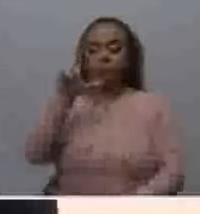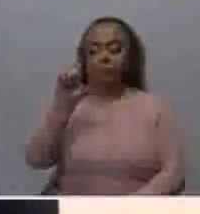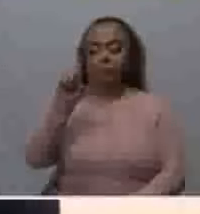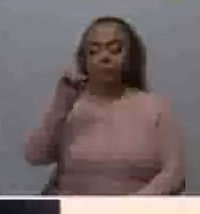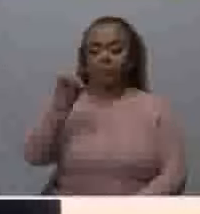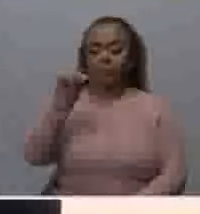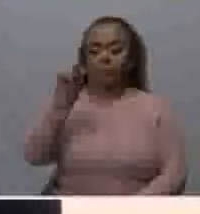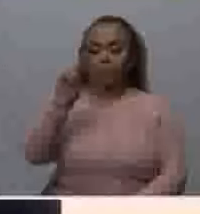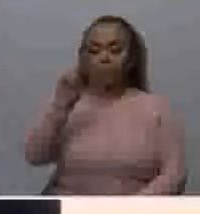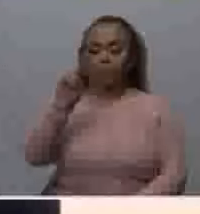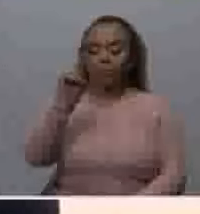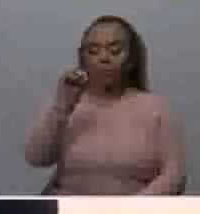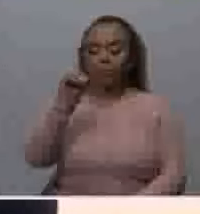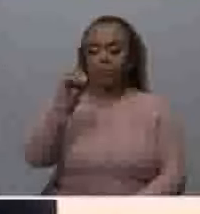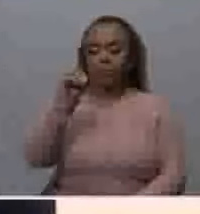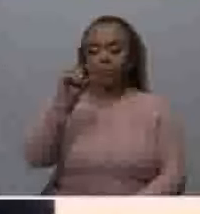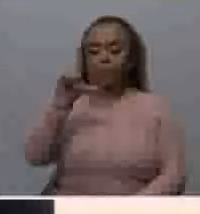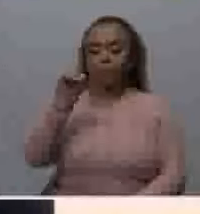menos en el discurso yo creo que